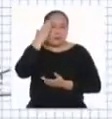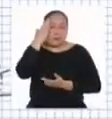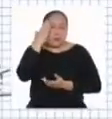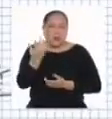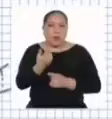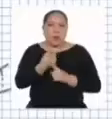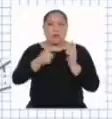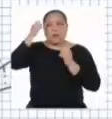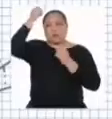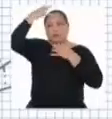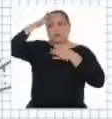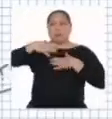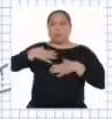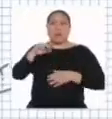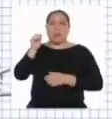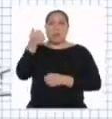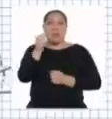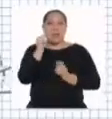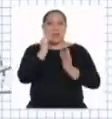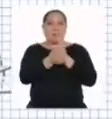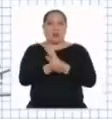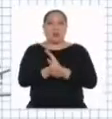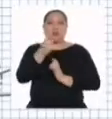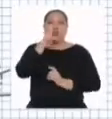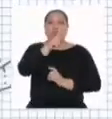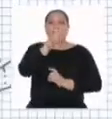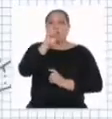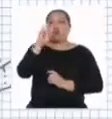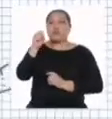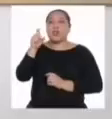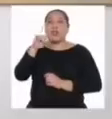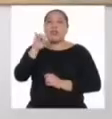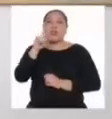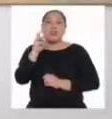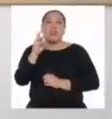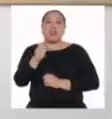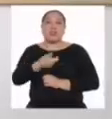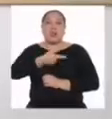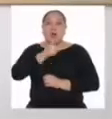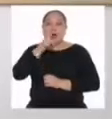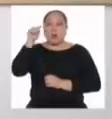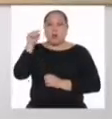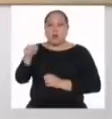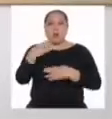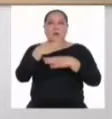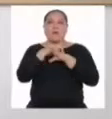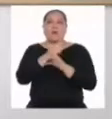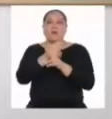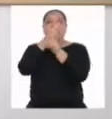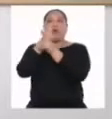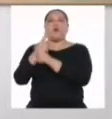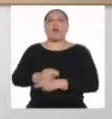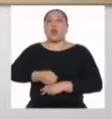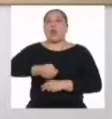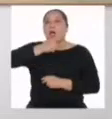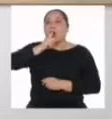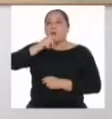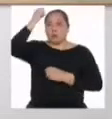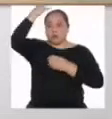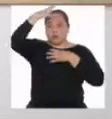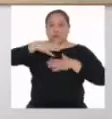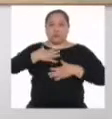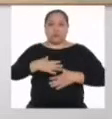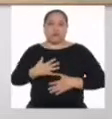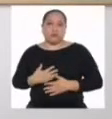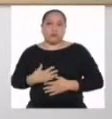gasta en una ducha de 10 minutos es de 200 litros de agua. Una manera de cuidar el agua mientras te duchas